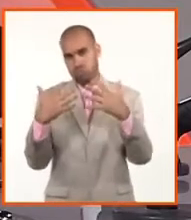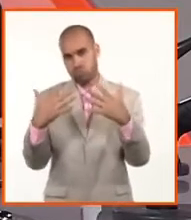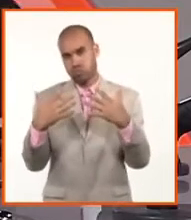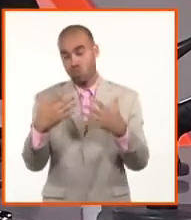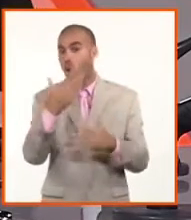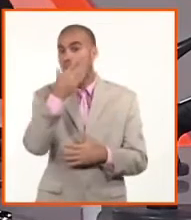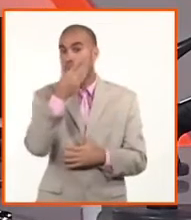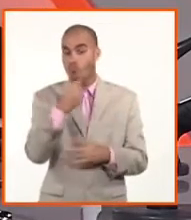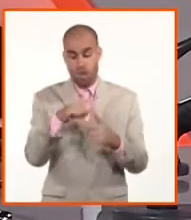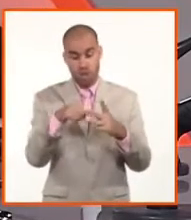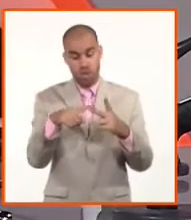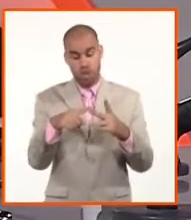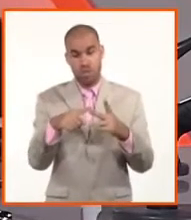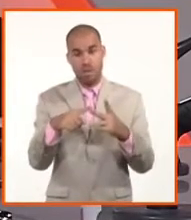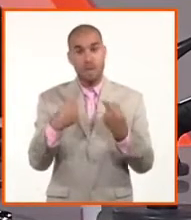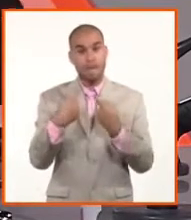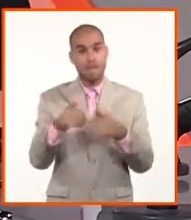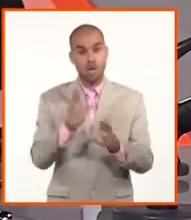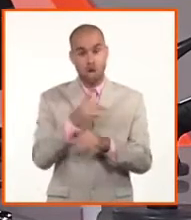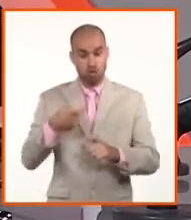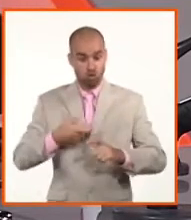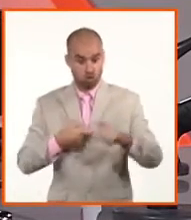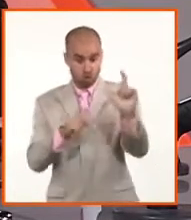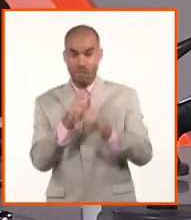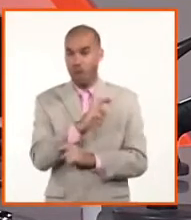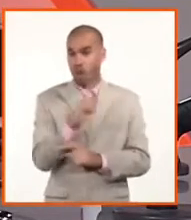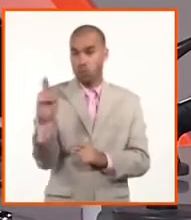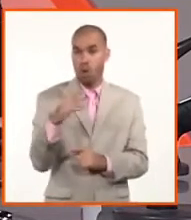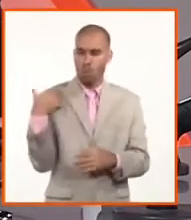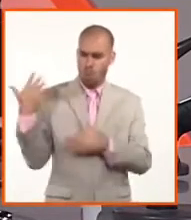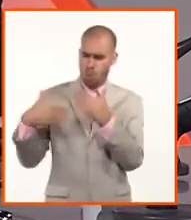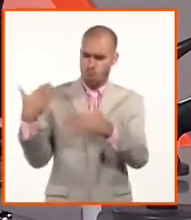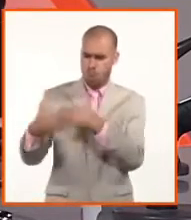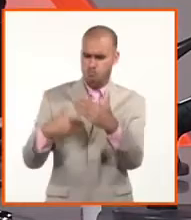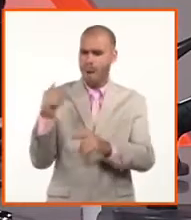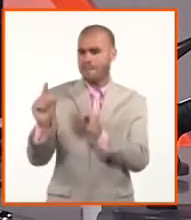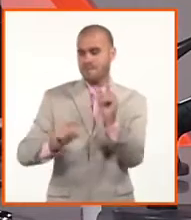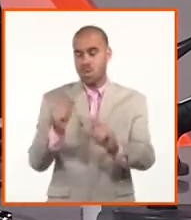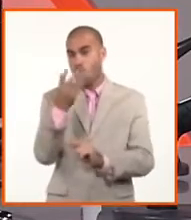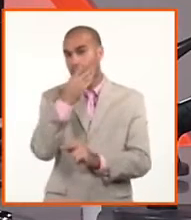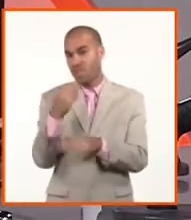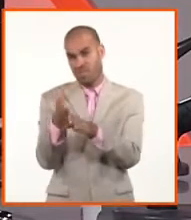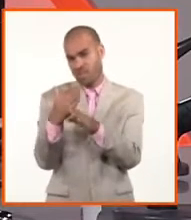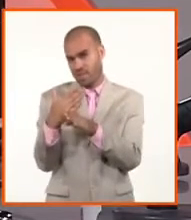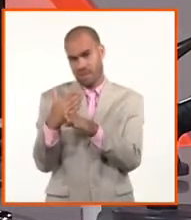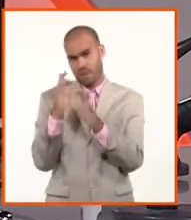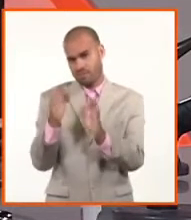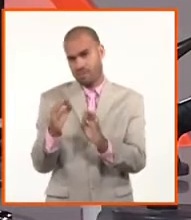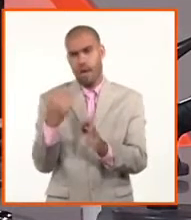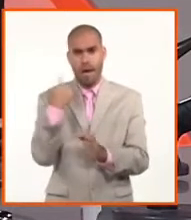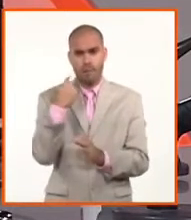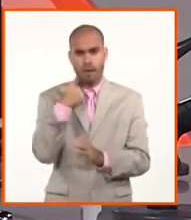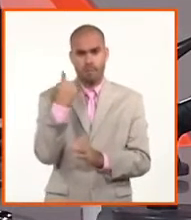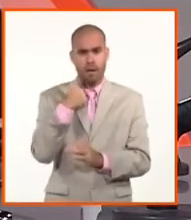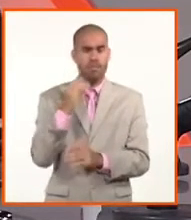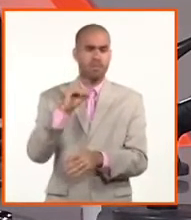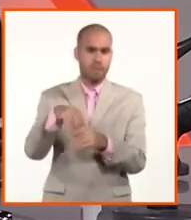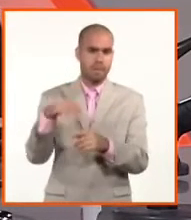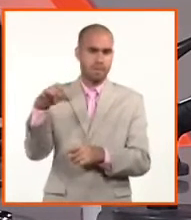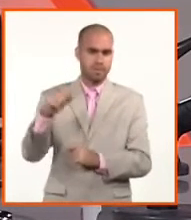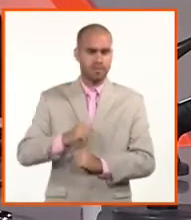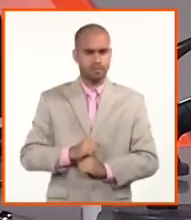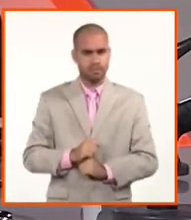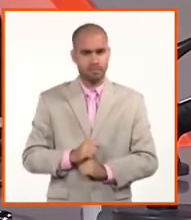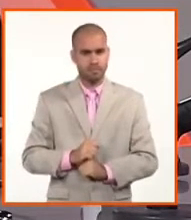jóvenes, pero después de la revolución también para generaciones de pinareños a los que formó y educó. Y a los hermanos ahí,